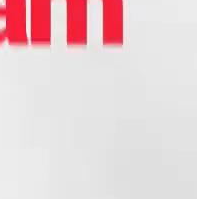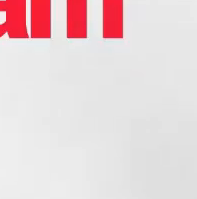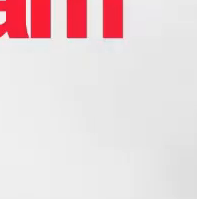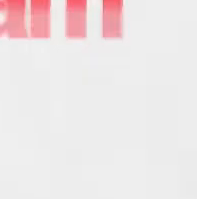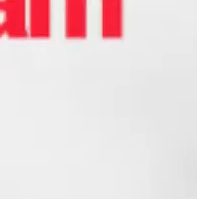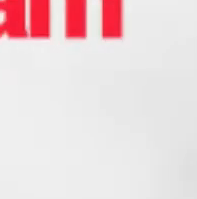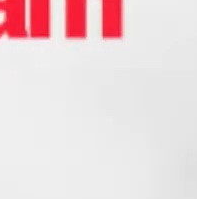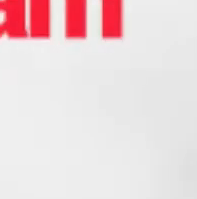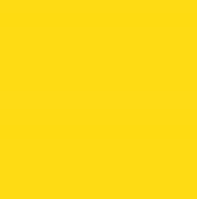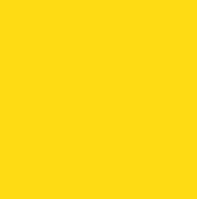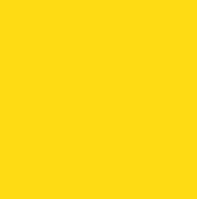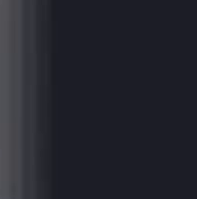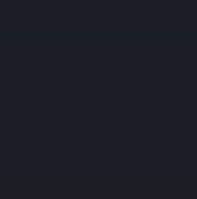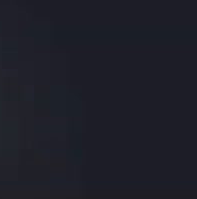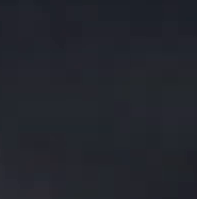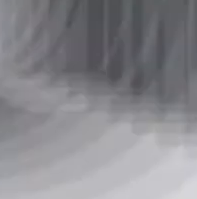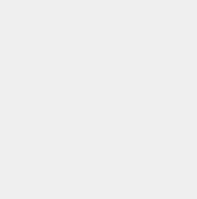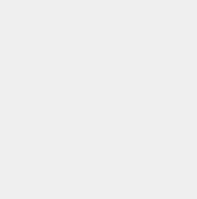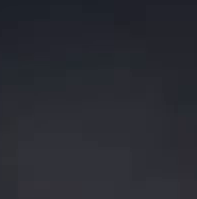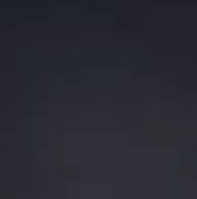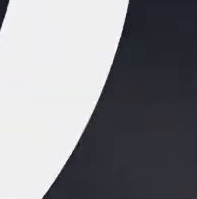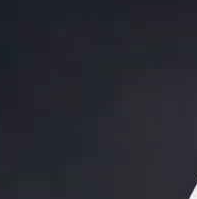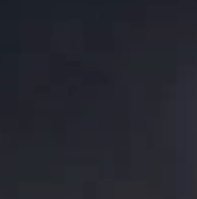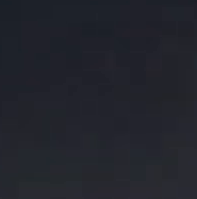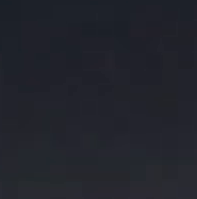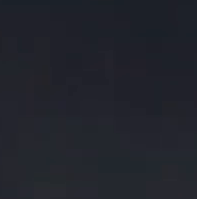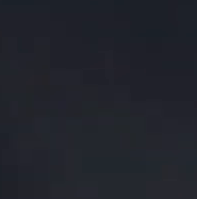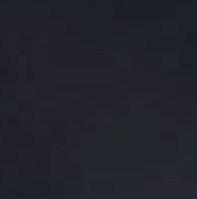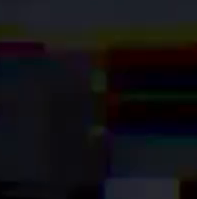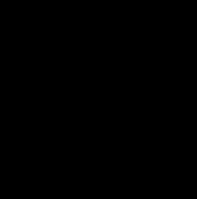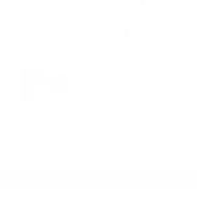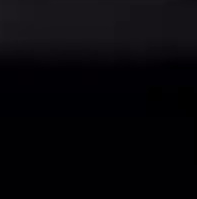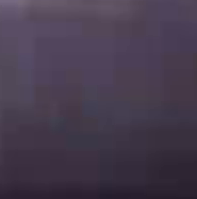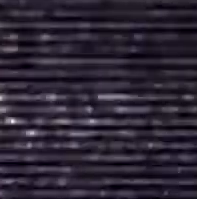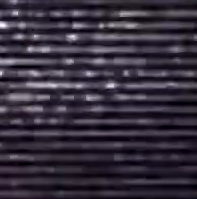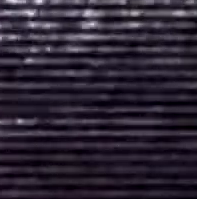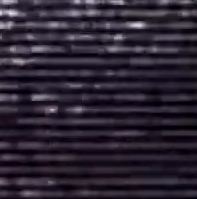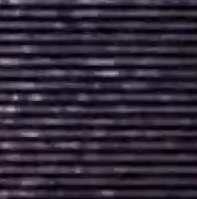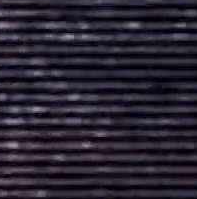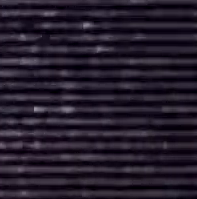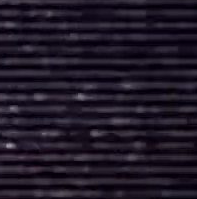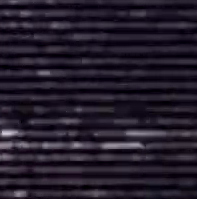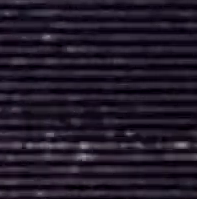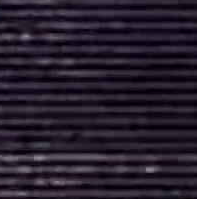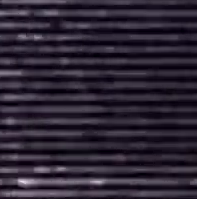domingos el programa donde tú eres el protagonista. Enlace TV.